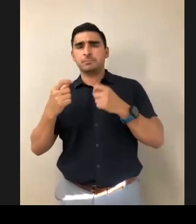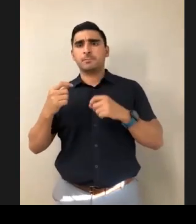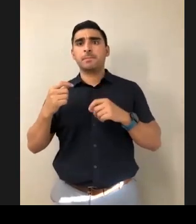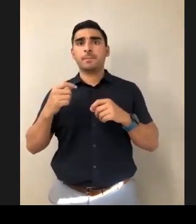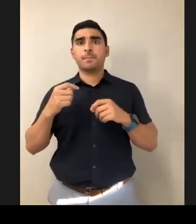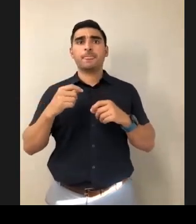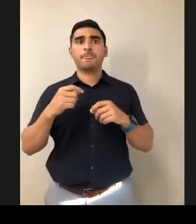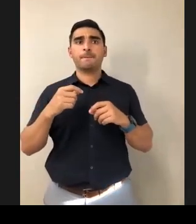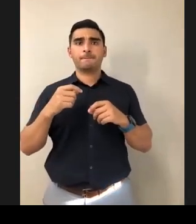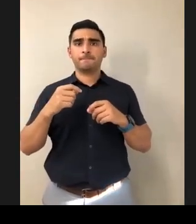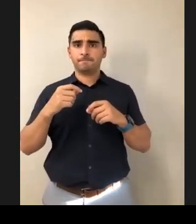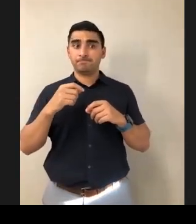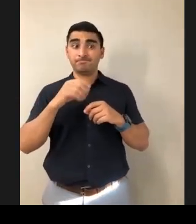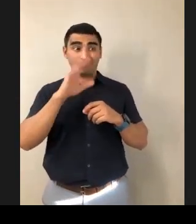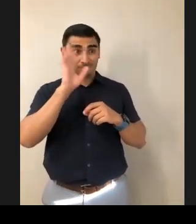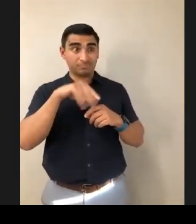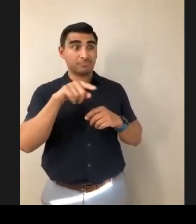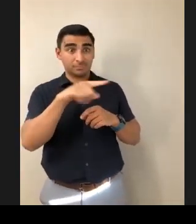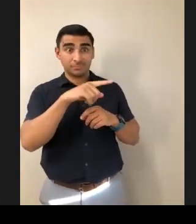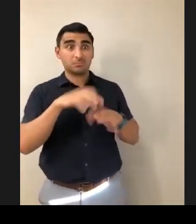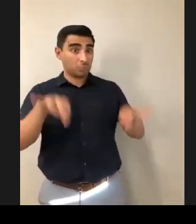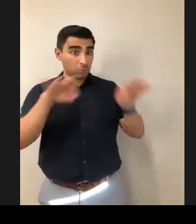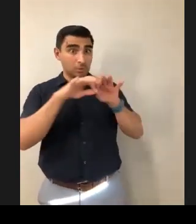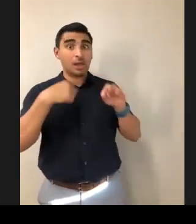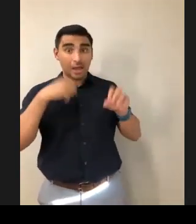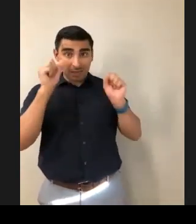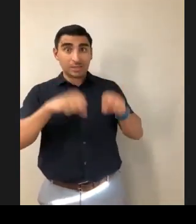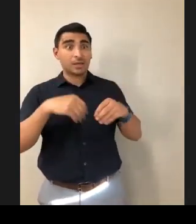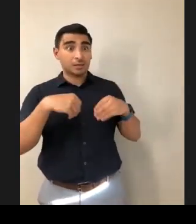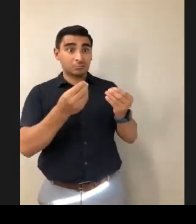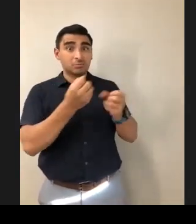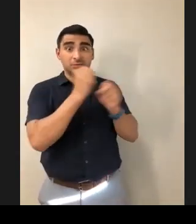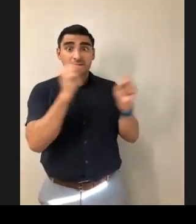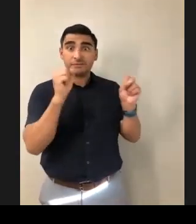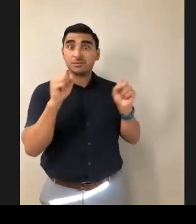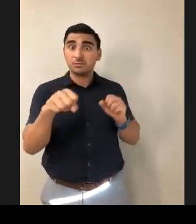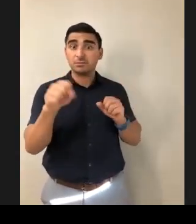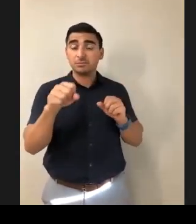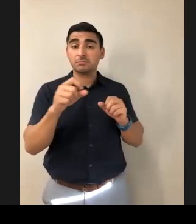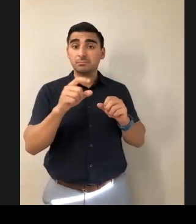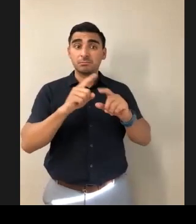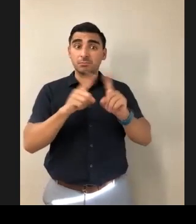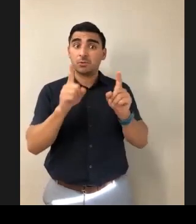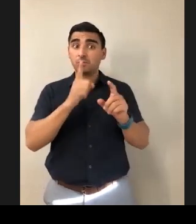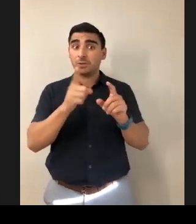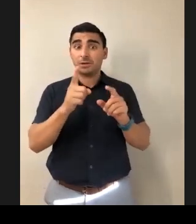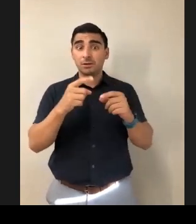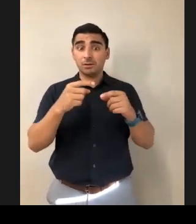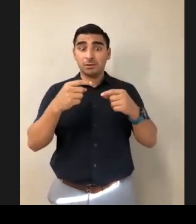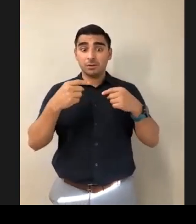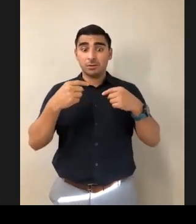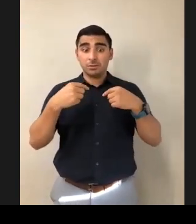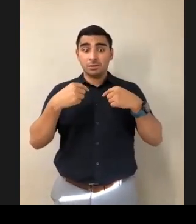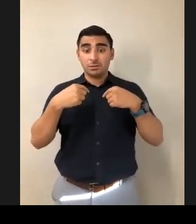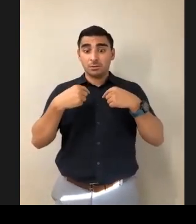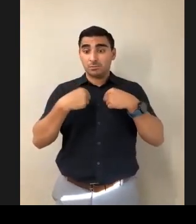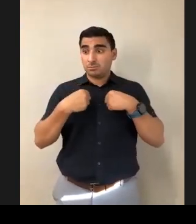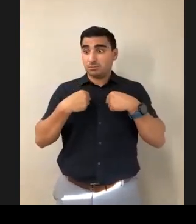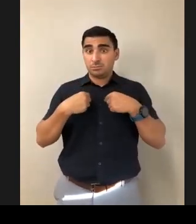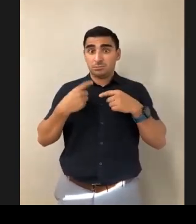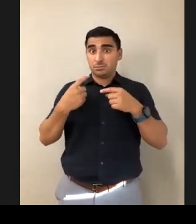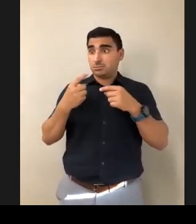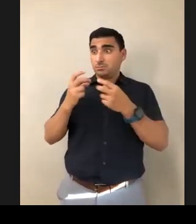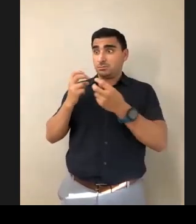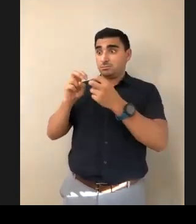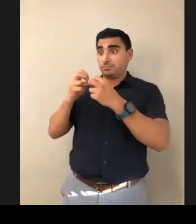tengo que decir es que, bueno, yo no puedo asegurar tu seguridad. Si yo